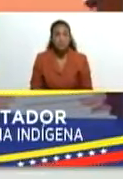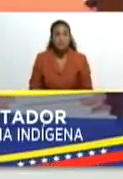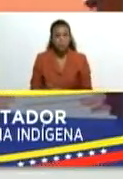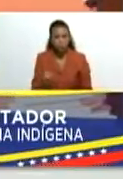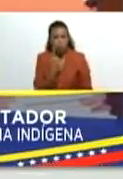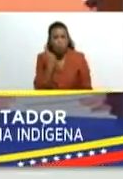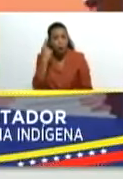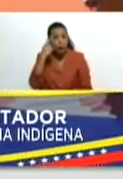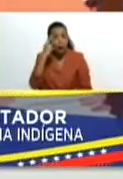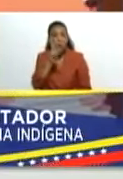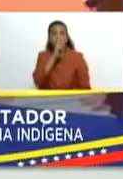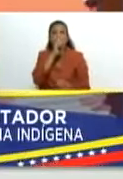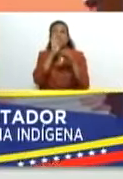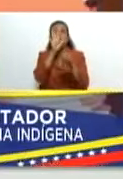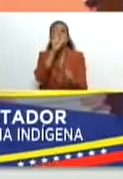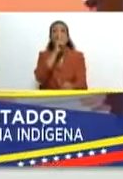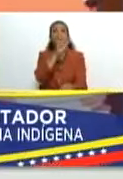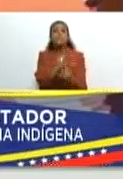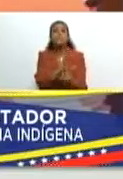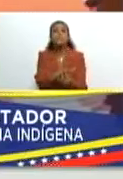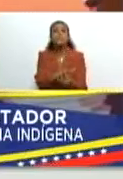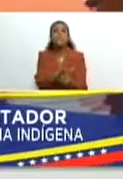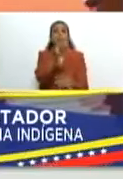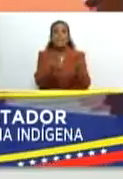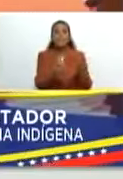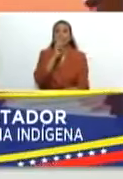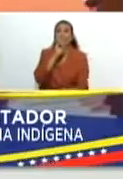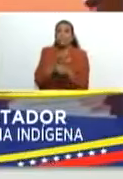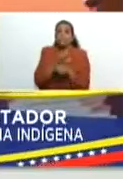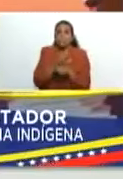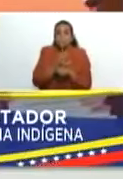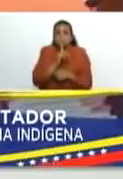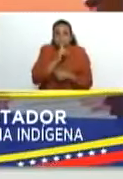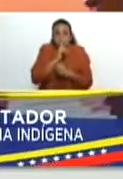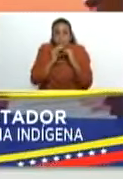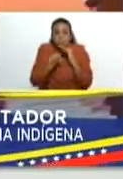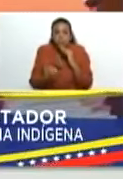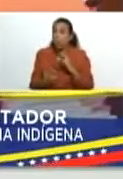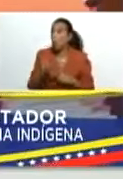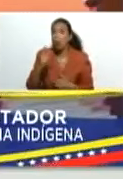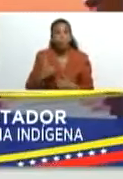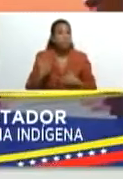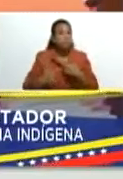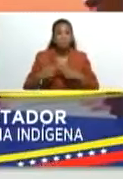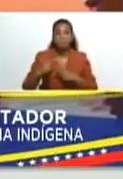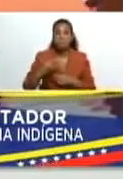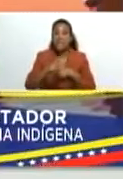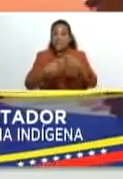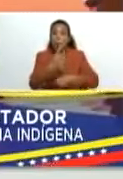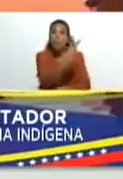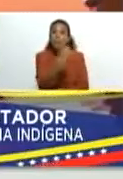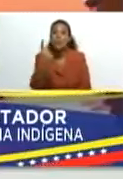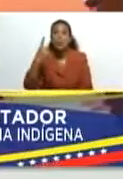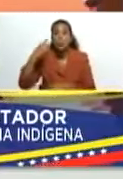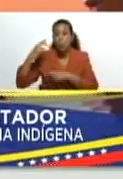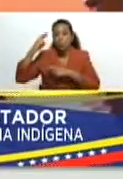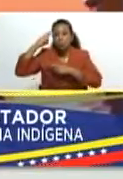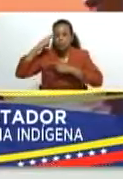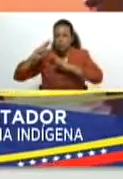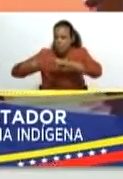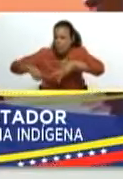Nosotros no podemos callar frente a las injusticias. El bolivarianismo del siglo XXI,